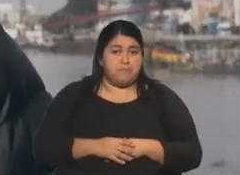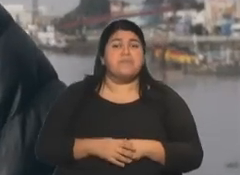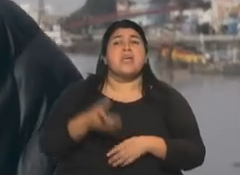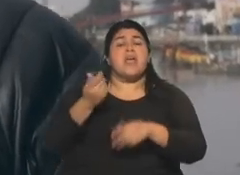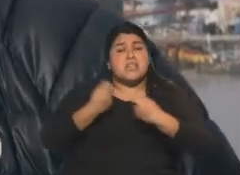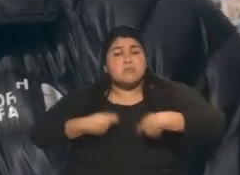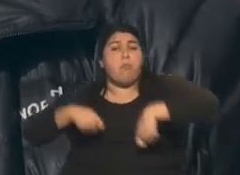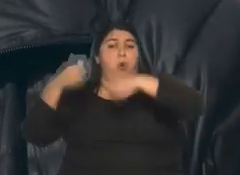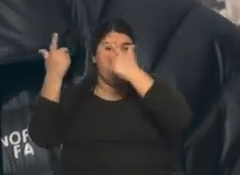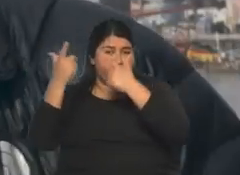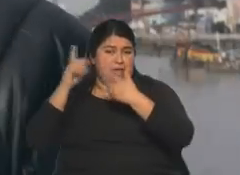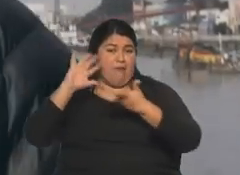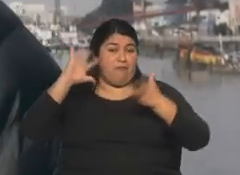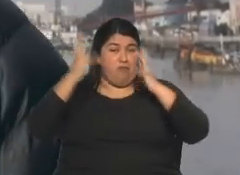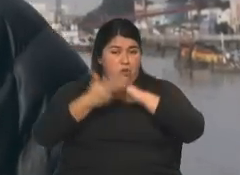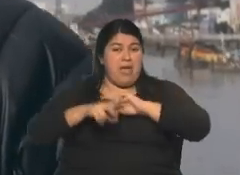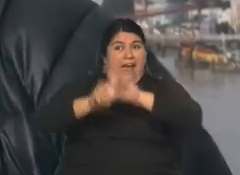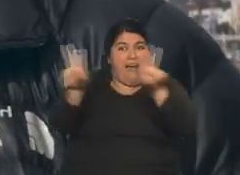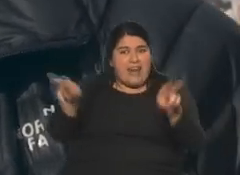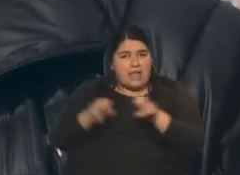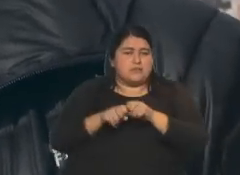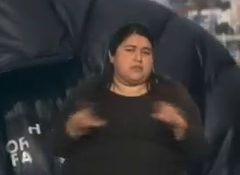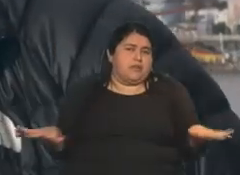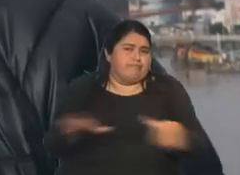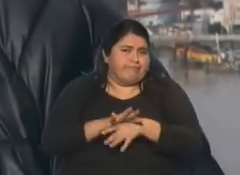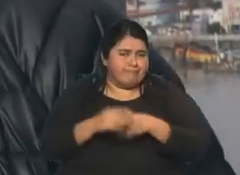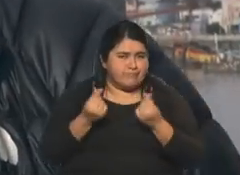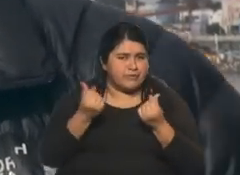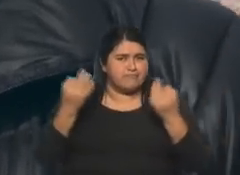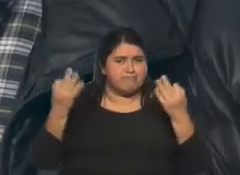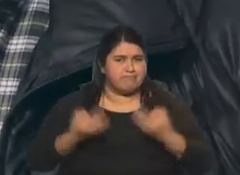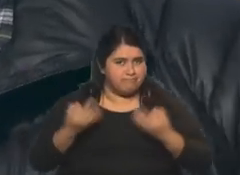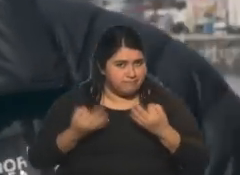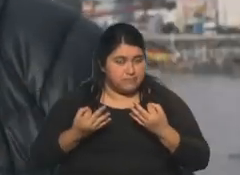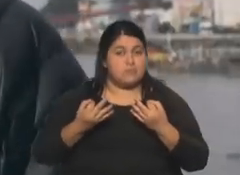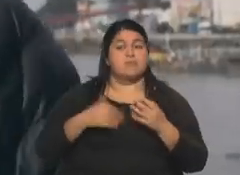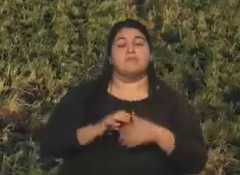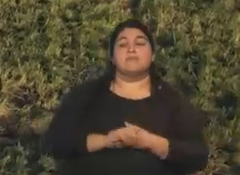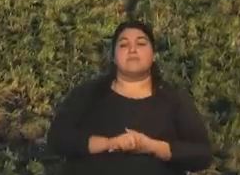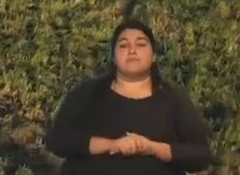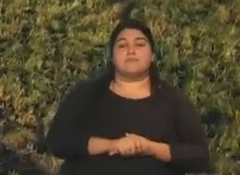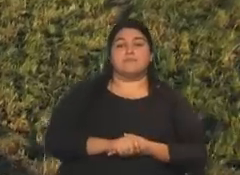y se convierte en una ganancia extraordinaria para empresas exportadoras locales y extranjeras.